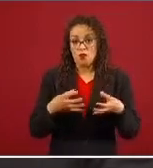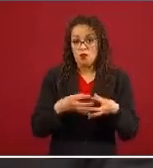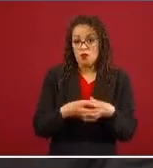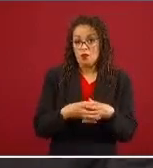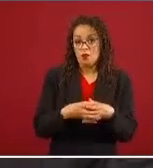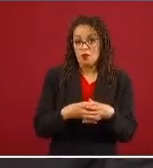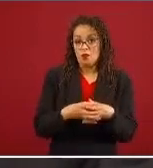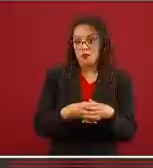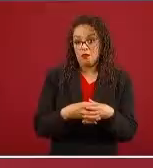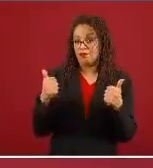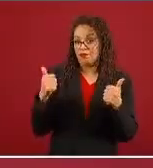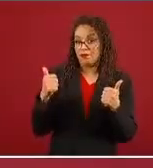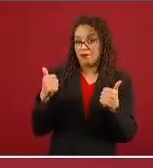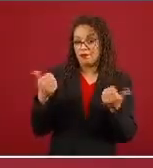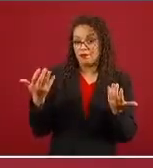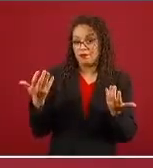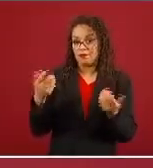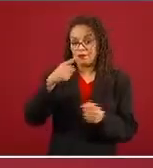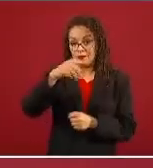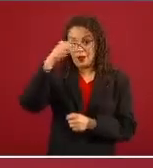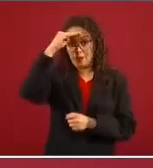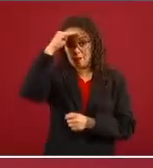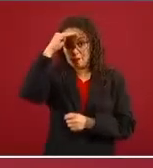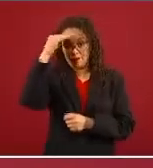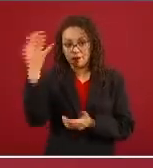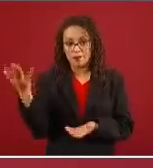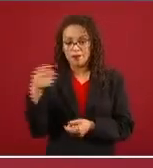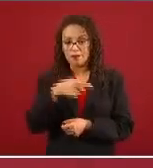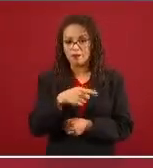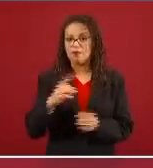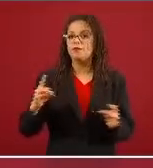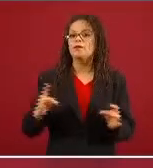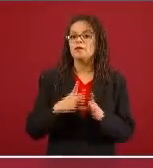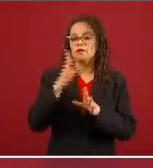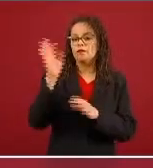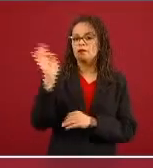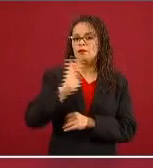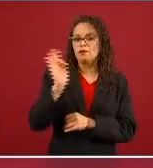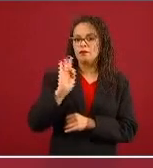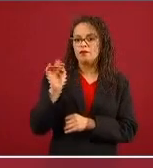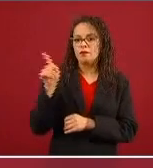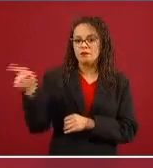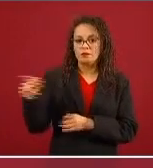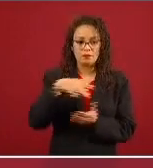Imagínense si eso, y no tenemos para apoyar a los pobres.